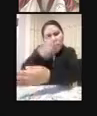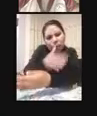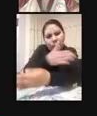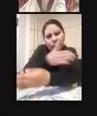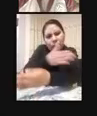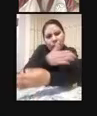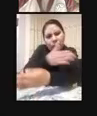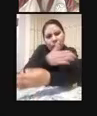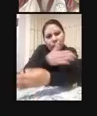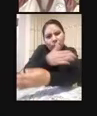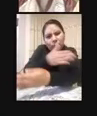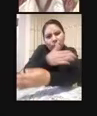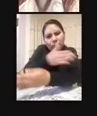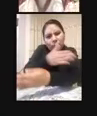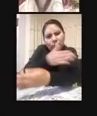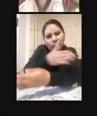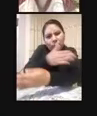la cabecita.